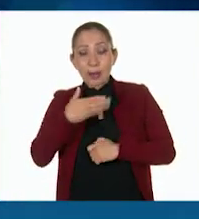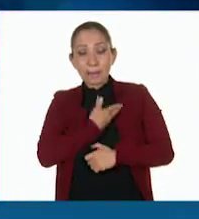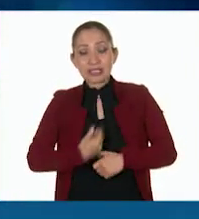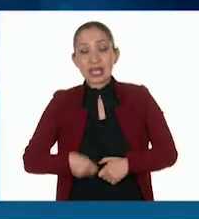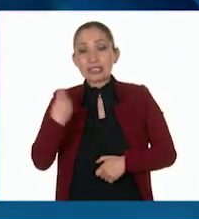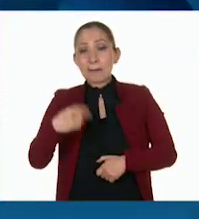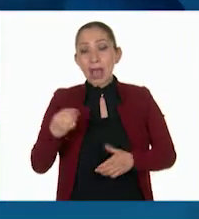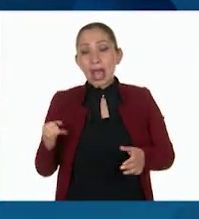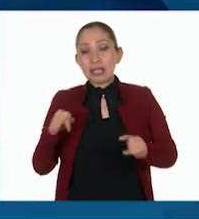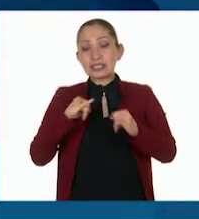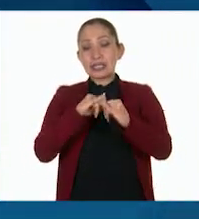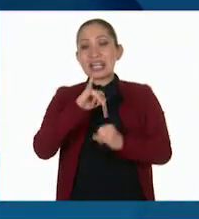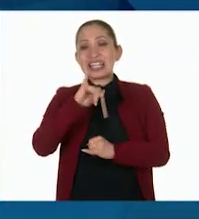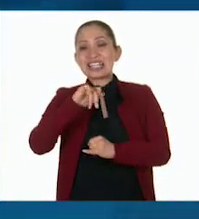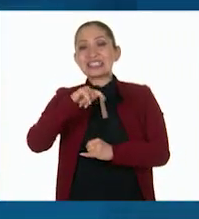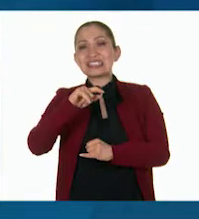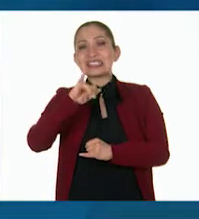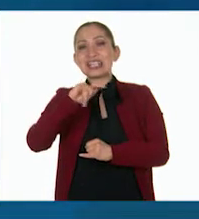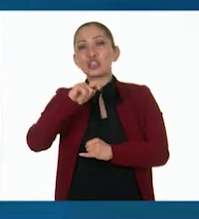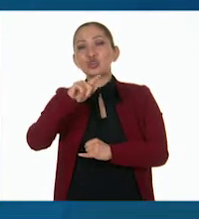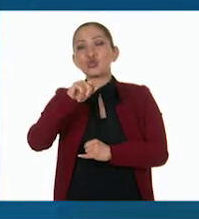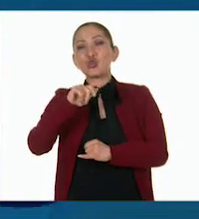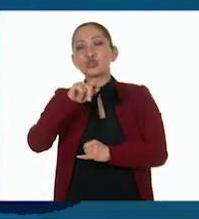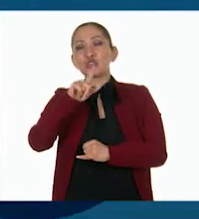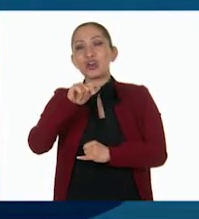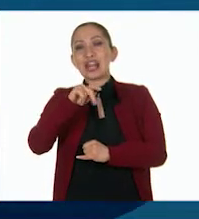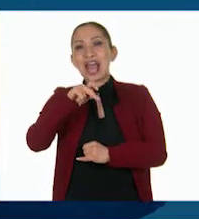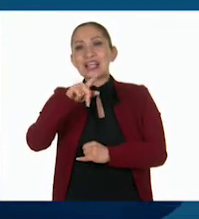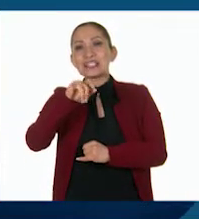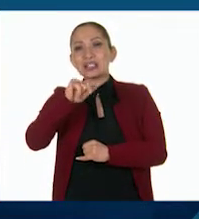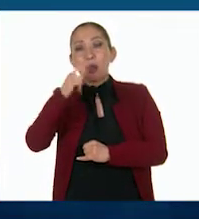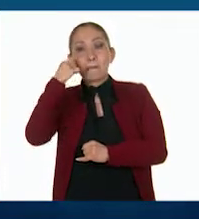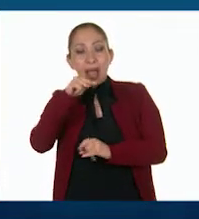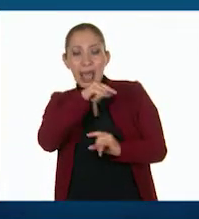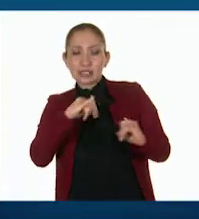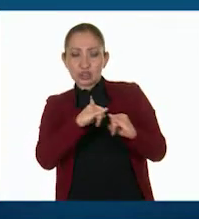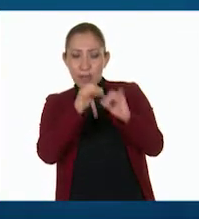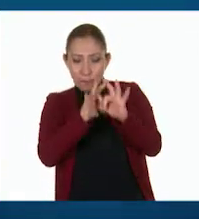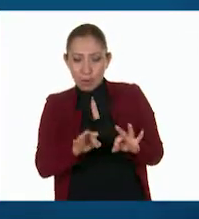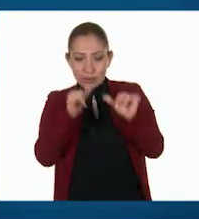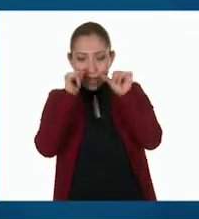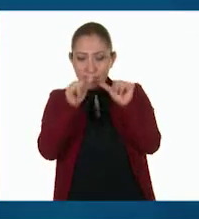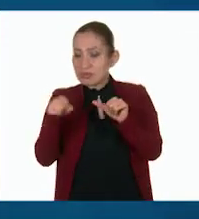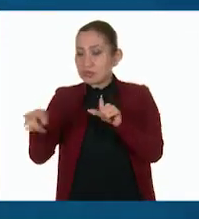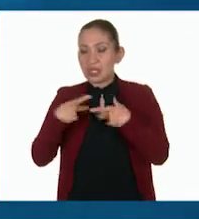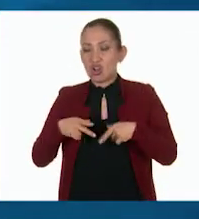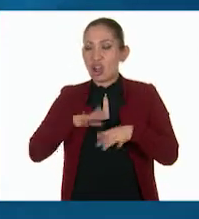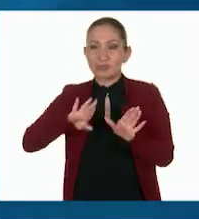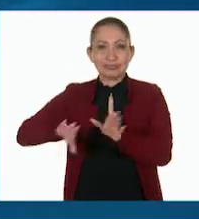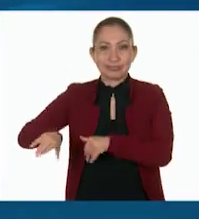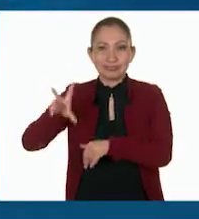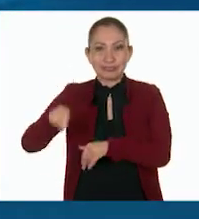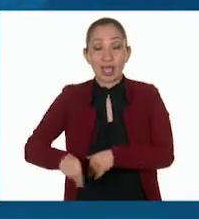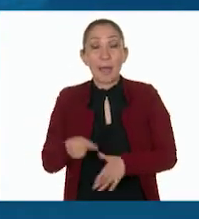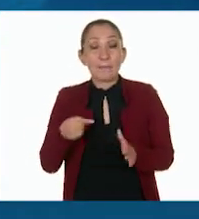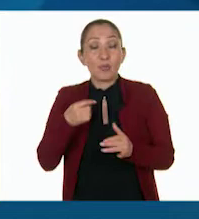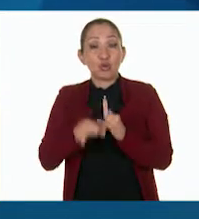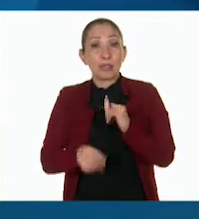llamó institucionalización, con hincapié en la lealtad a las instituciones más que a los caudillos. A fines